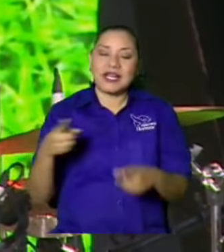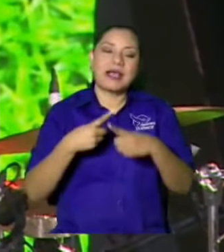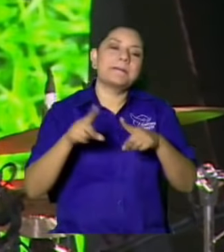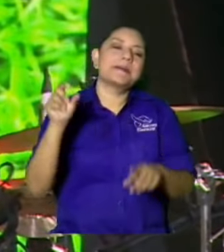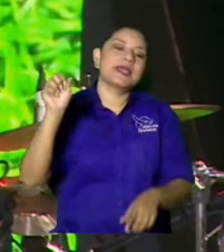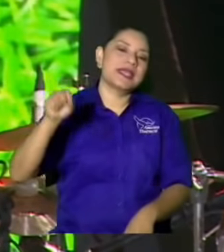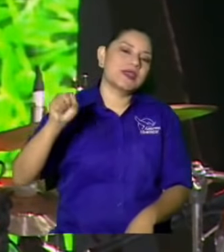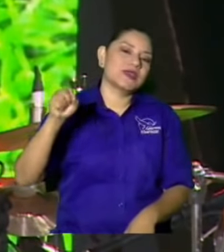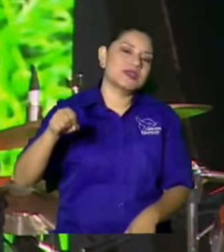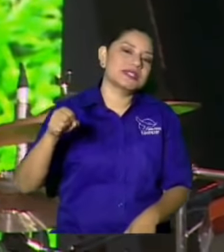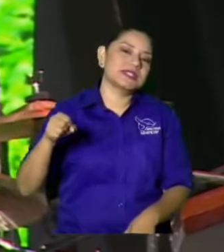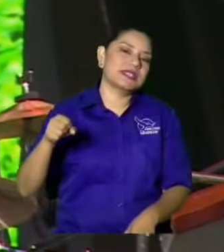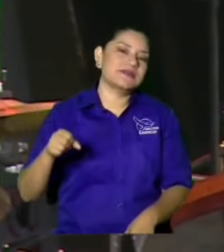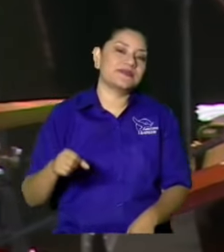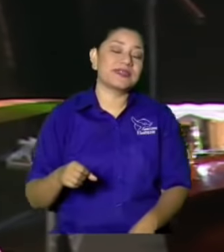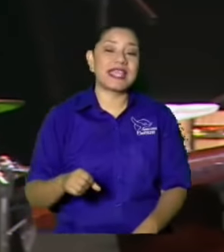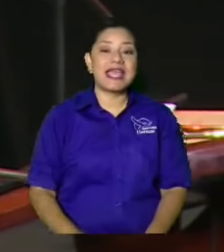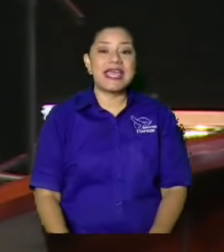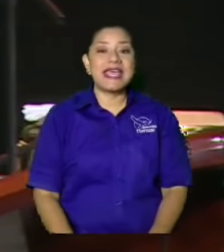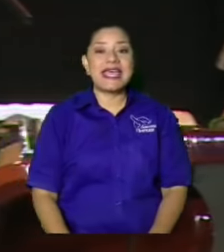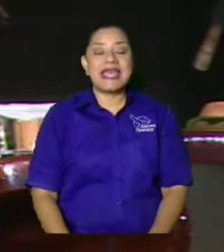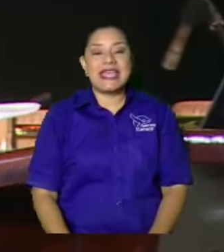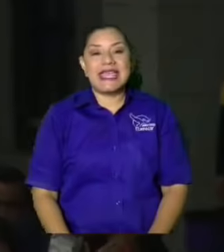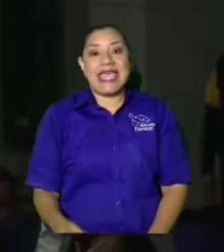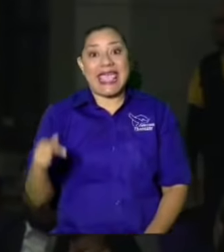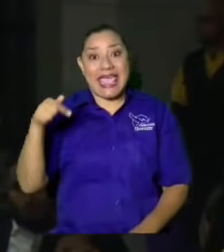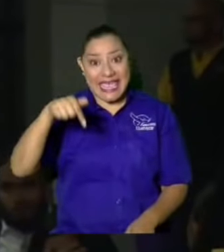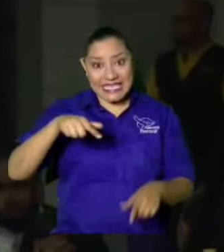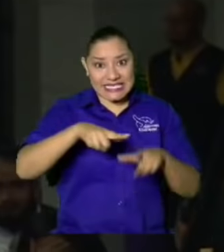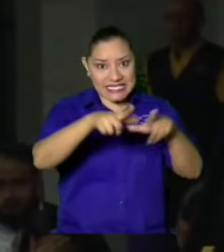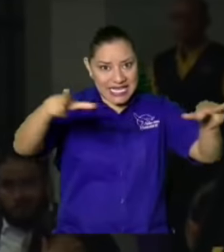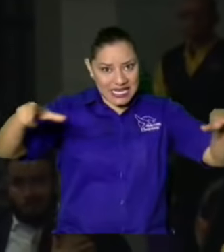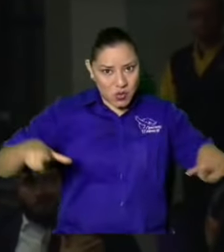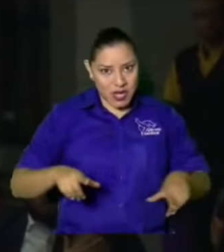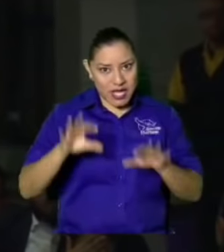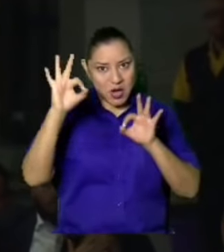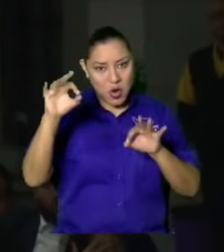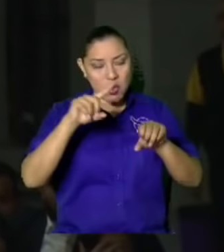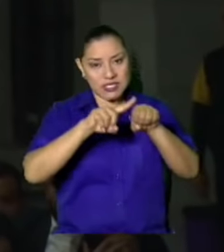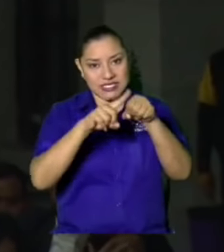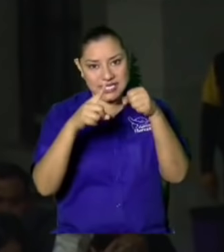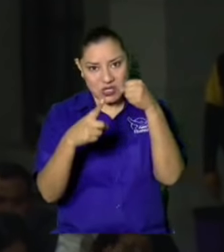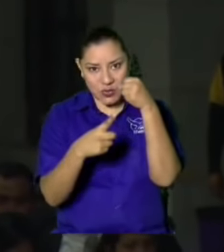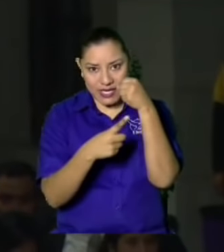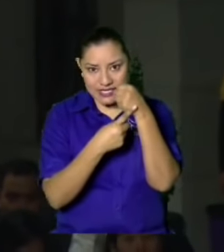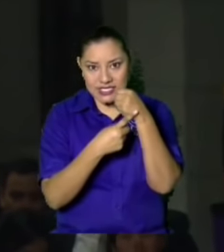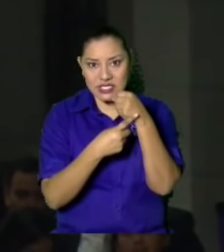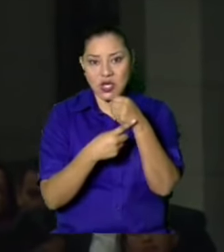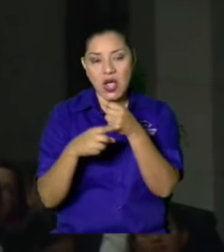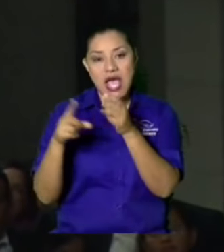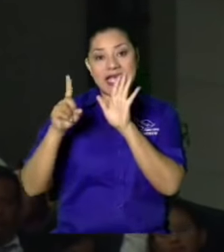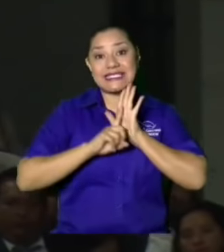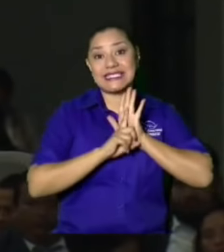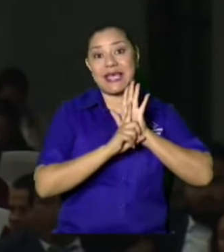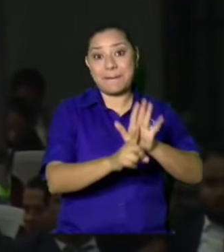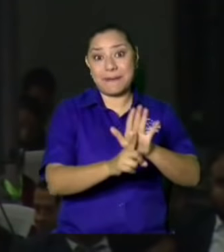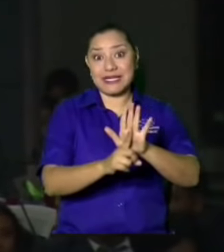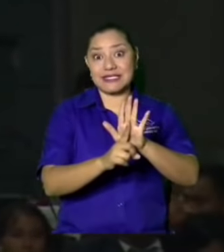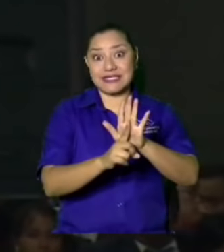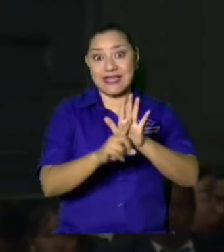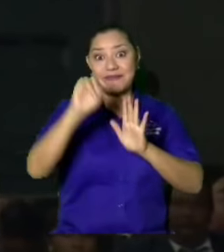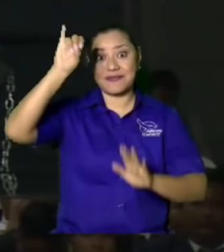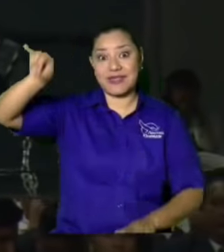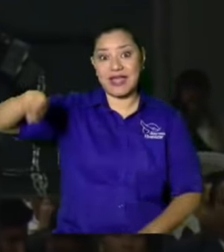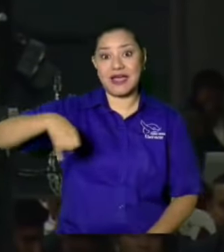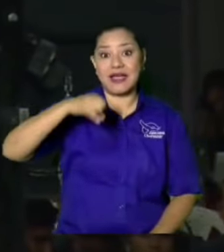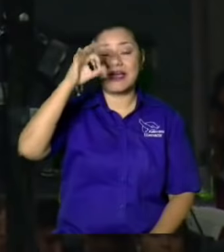José, lleva a un José a la cárcel, hermano amado, como un excelente administrador, y encuentra al copero y